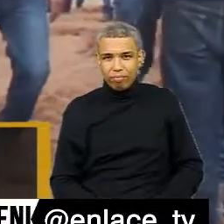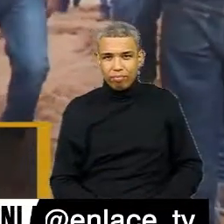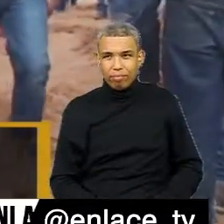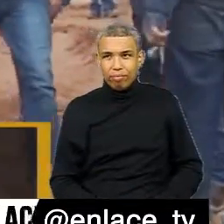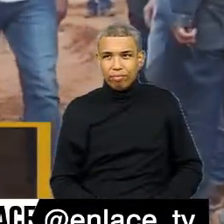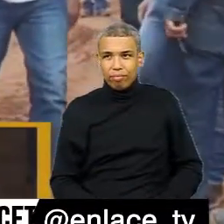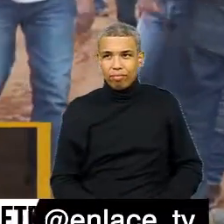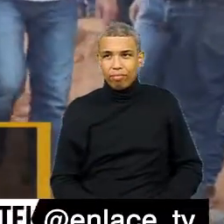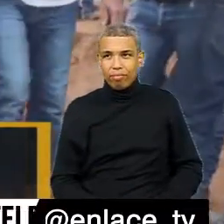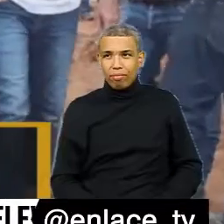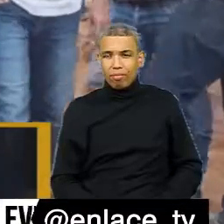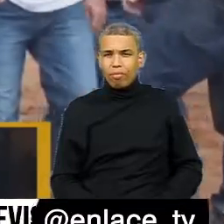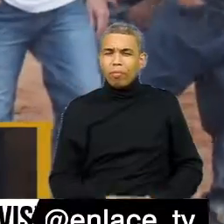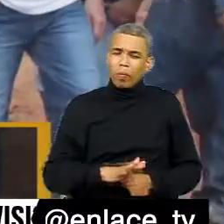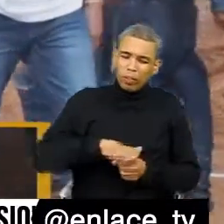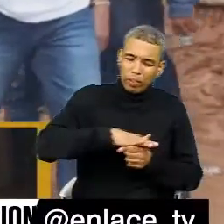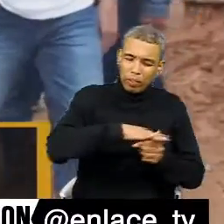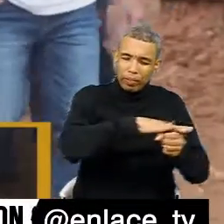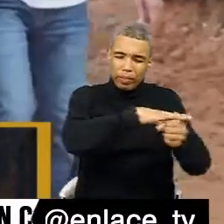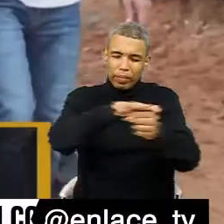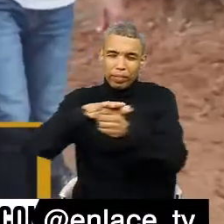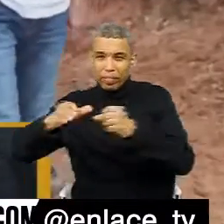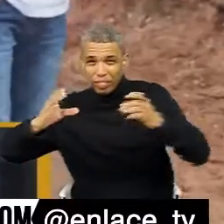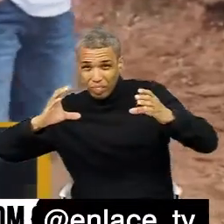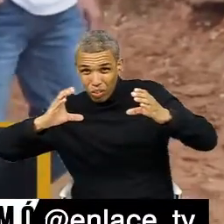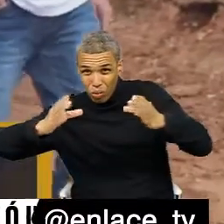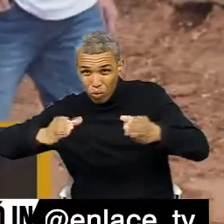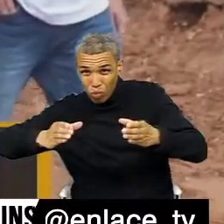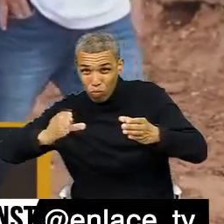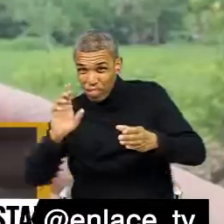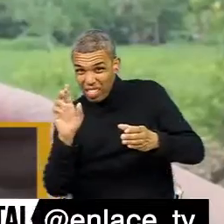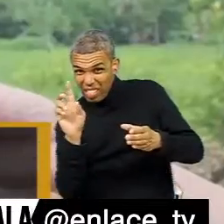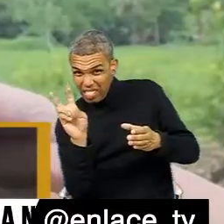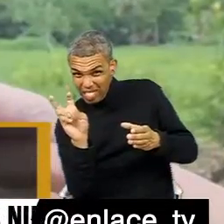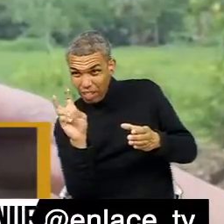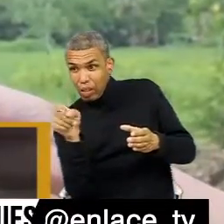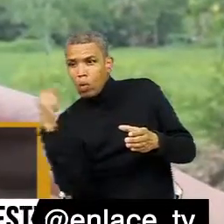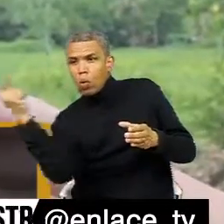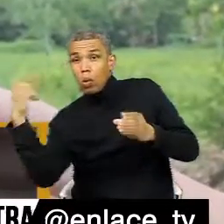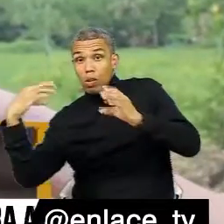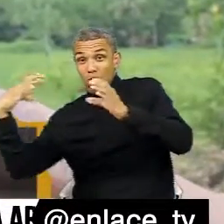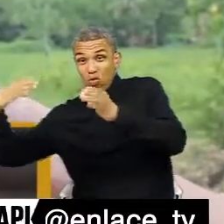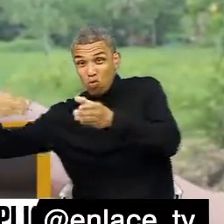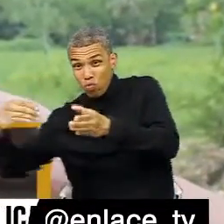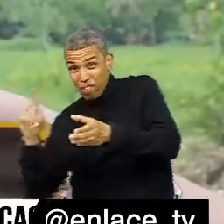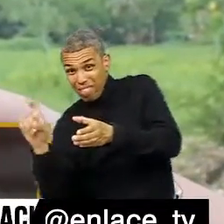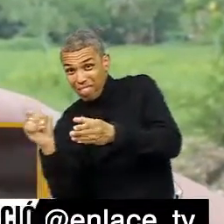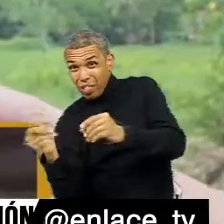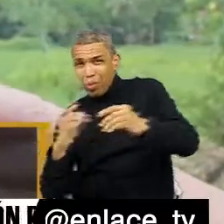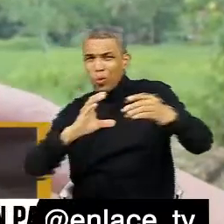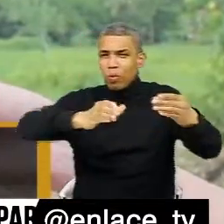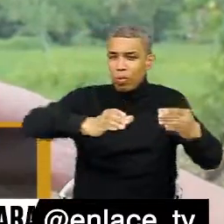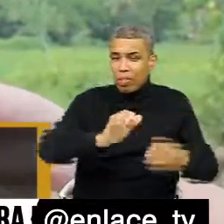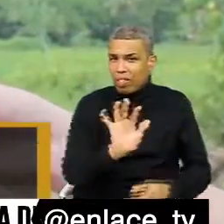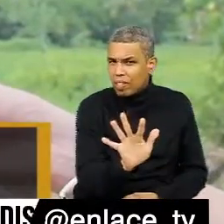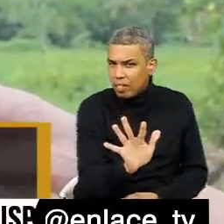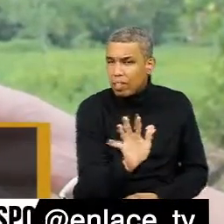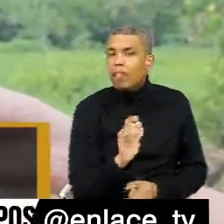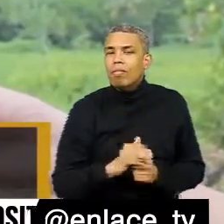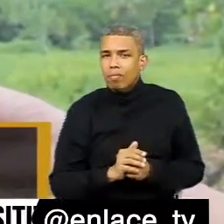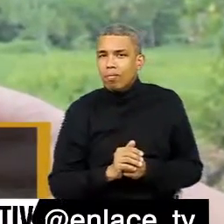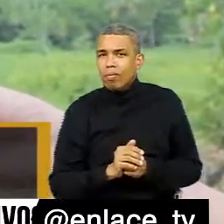estos sectores de la comuna 7 y parte de la 6 y algo de la 5, que esos 20 puntos están contaminando